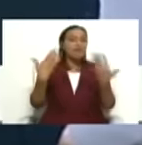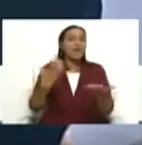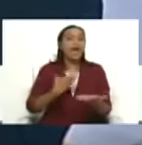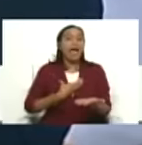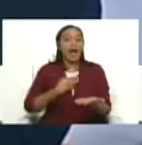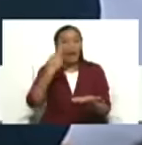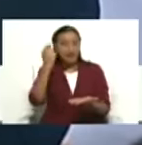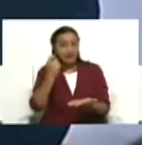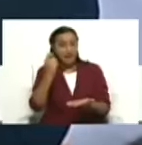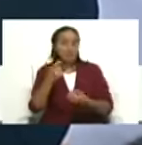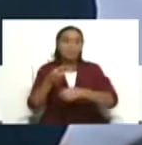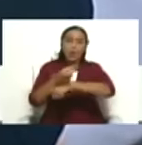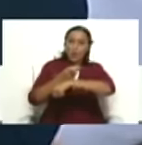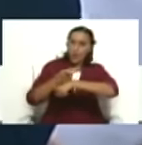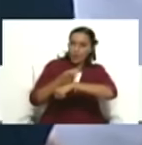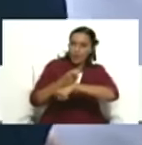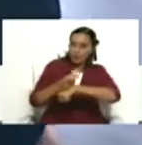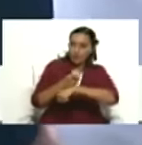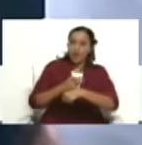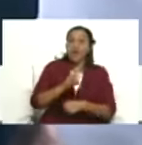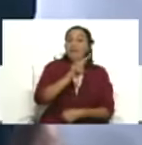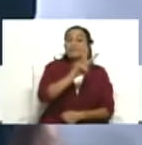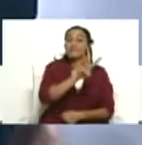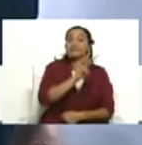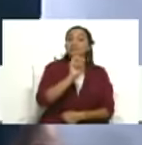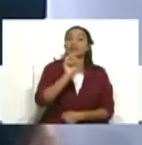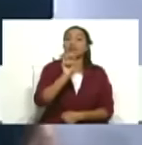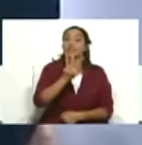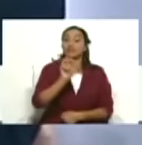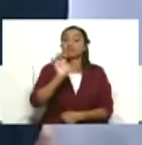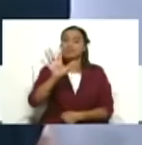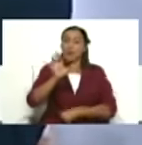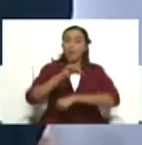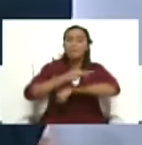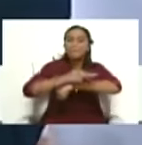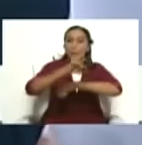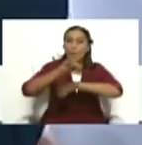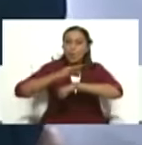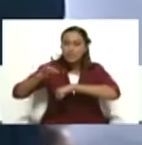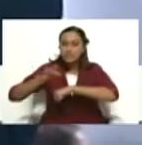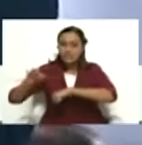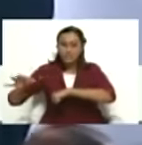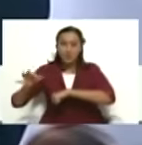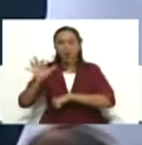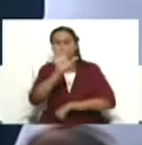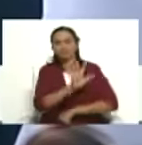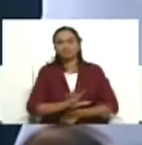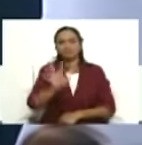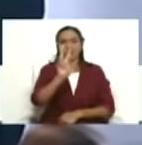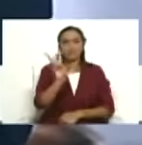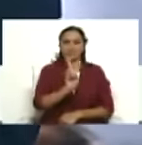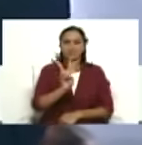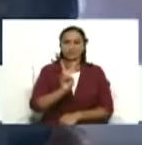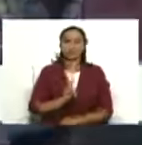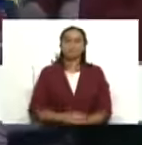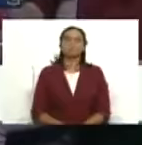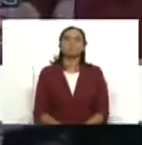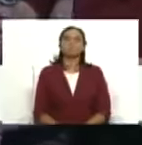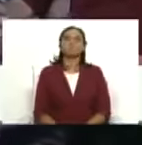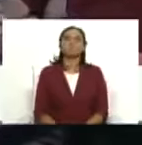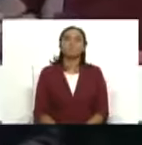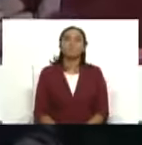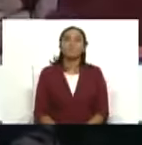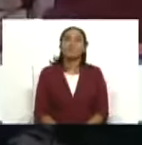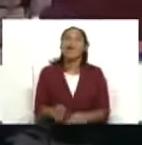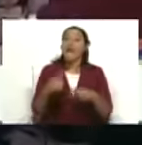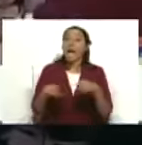y alcaldesas de los 335 municipios. Pero ahora hemos